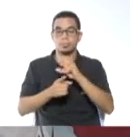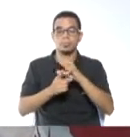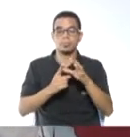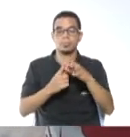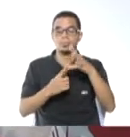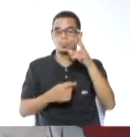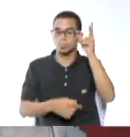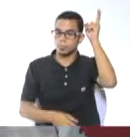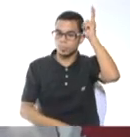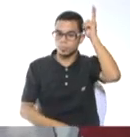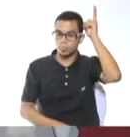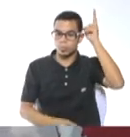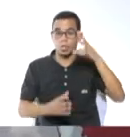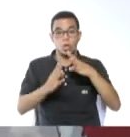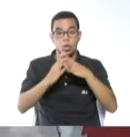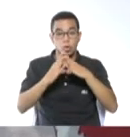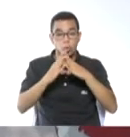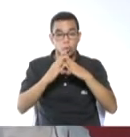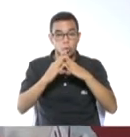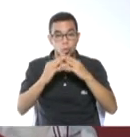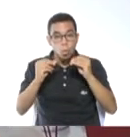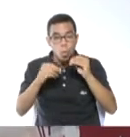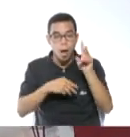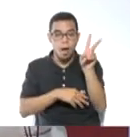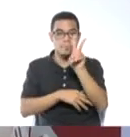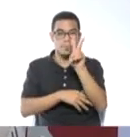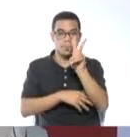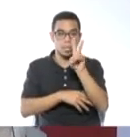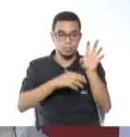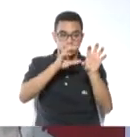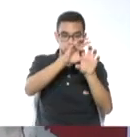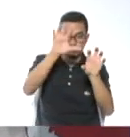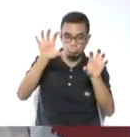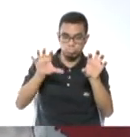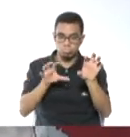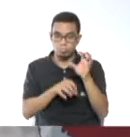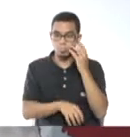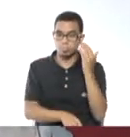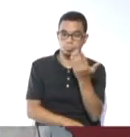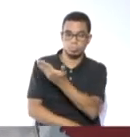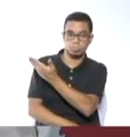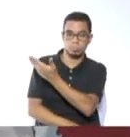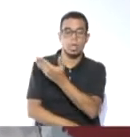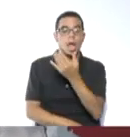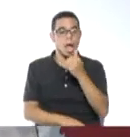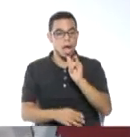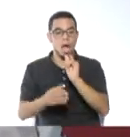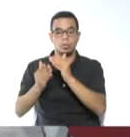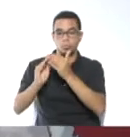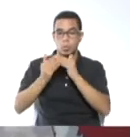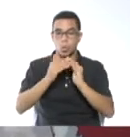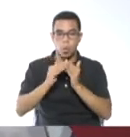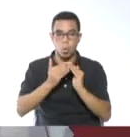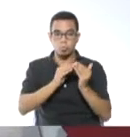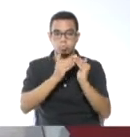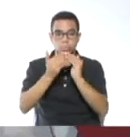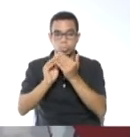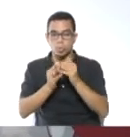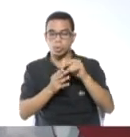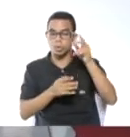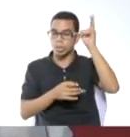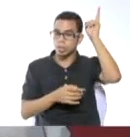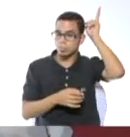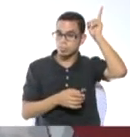territorios. Sin embargo, todo el territorio venezolano tiene pueblos y comunidades indígenas. El censo del 2011 me